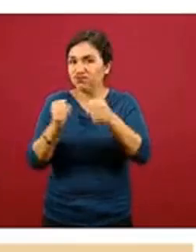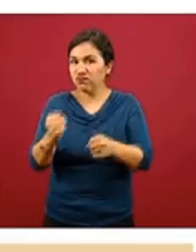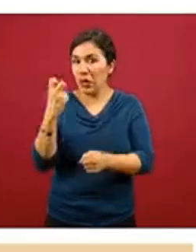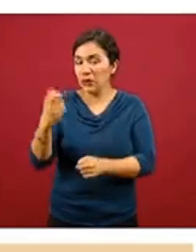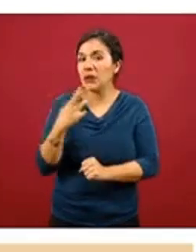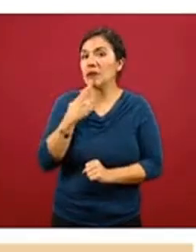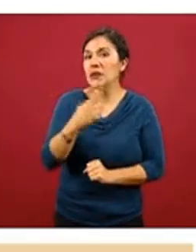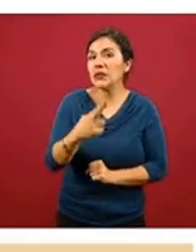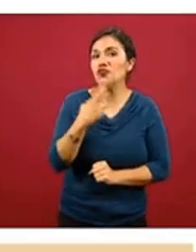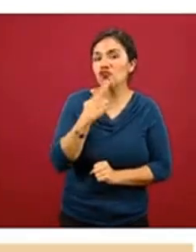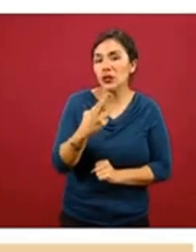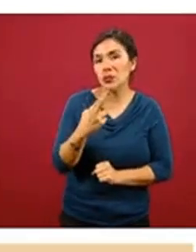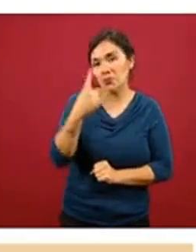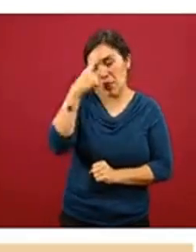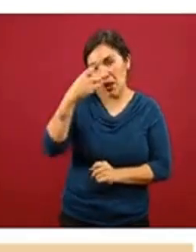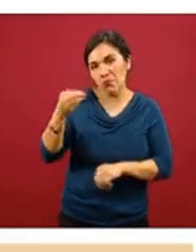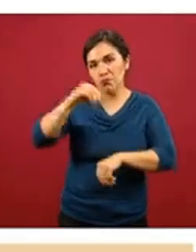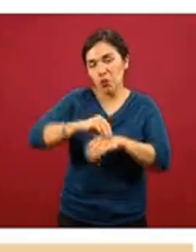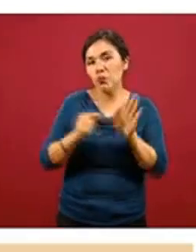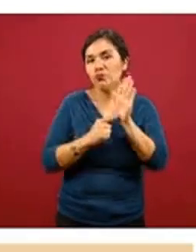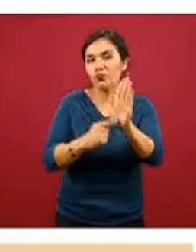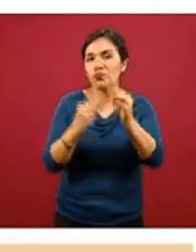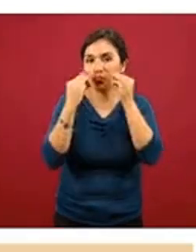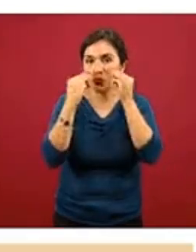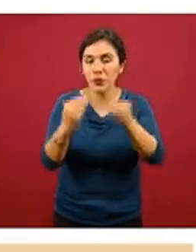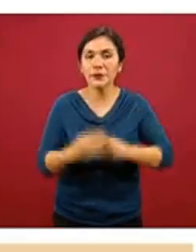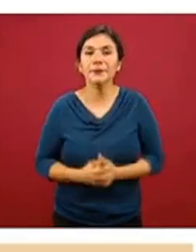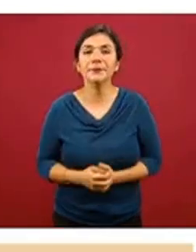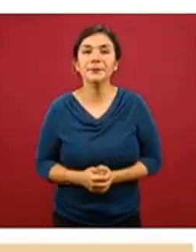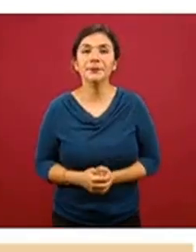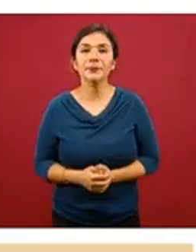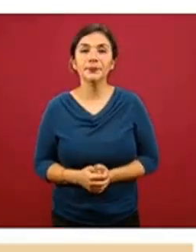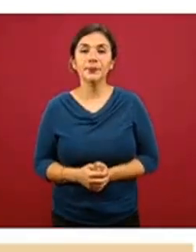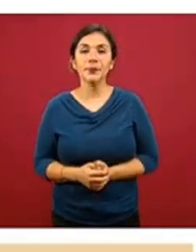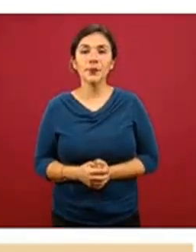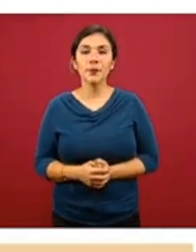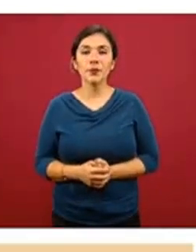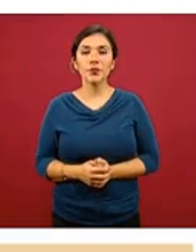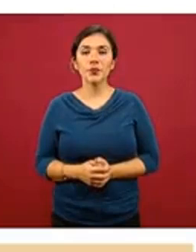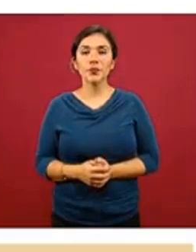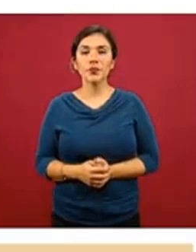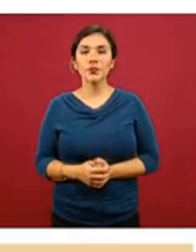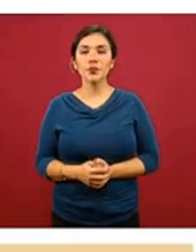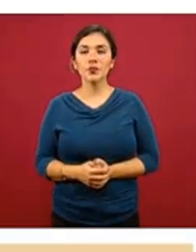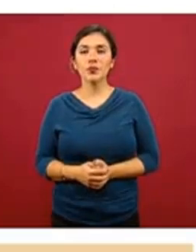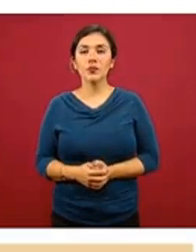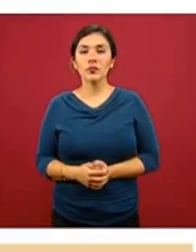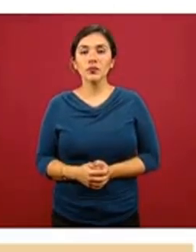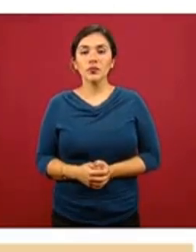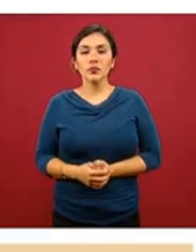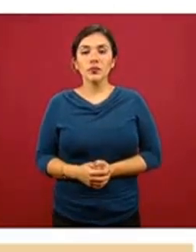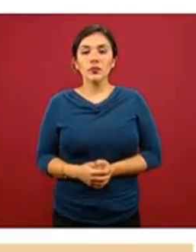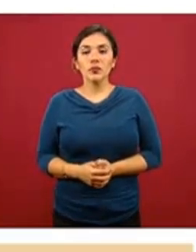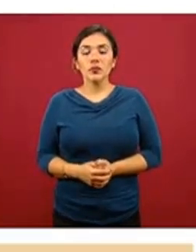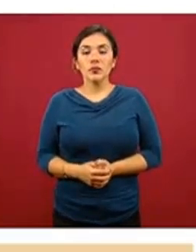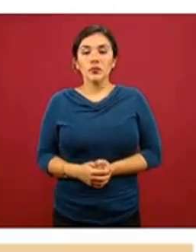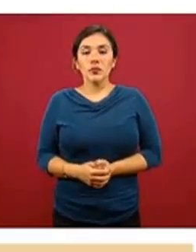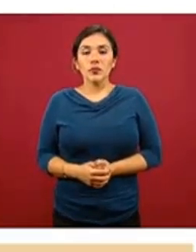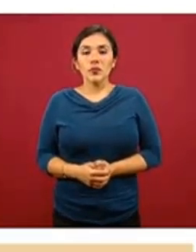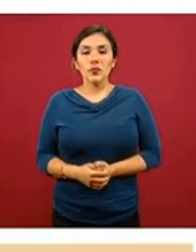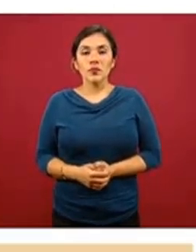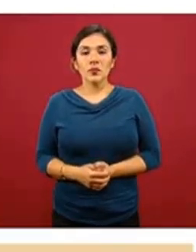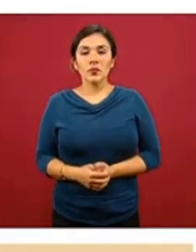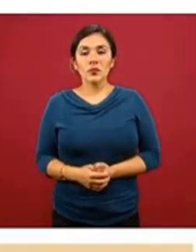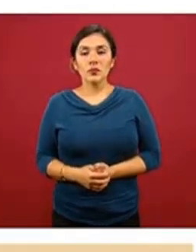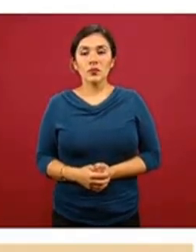consolidar los datos que día con día vamos recibiendo en la plataforma del CISBEN. Veamos la siguiente diapositiva. La